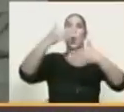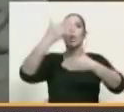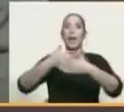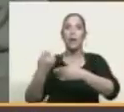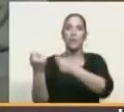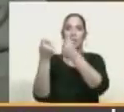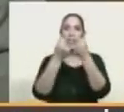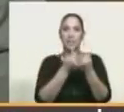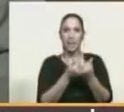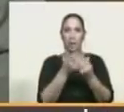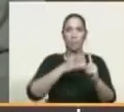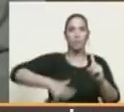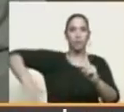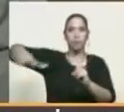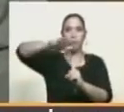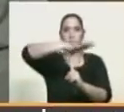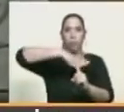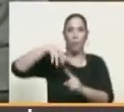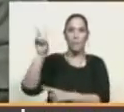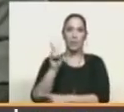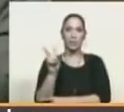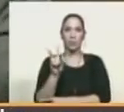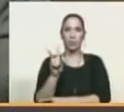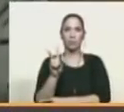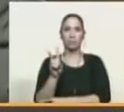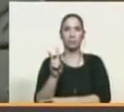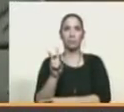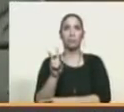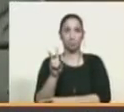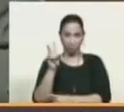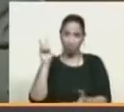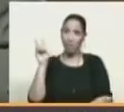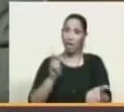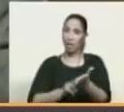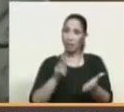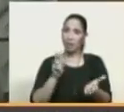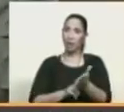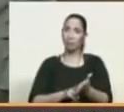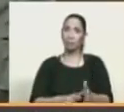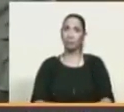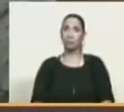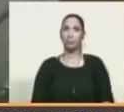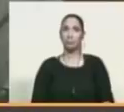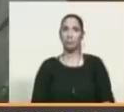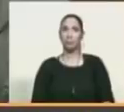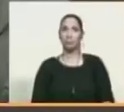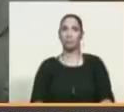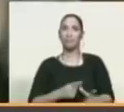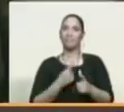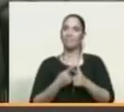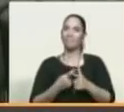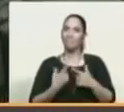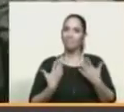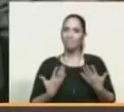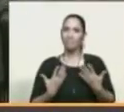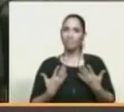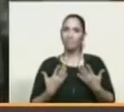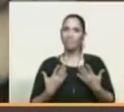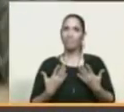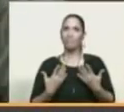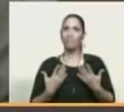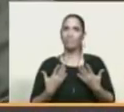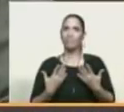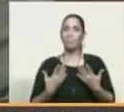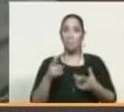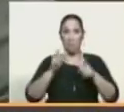de las cuentas del Estado venezolano. Es la verdad. Entonces, resulta que la clase media, esa clase